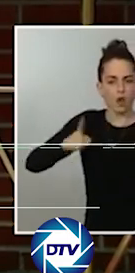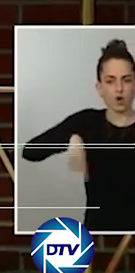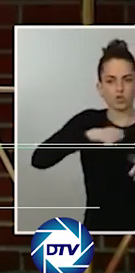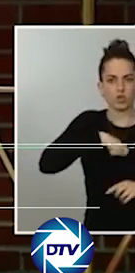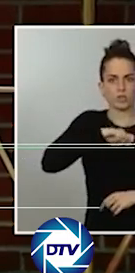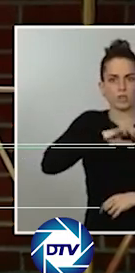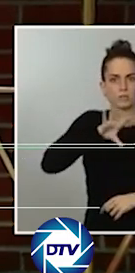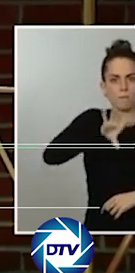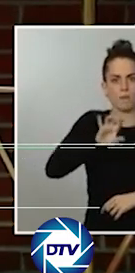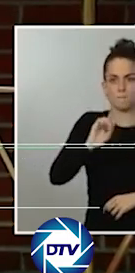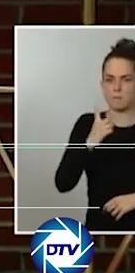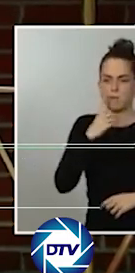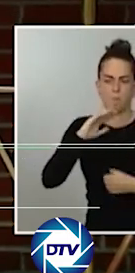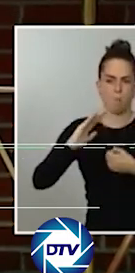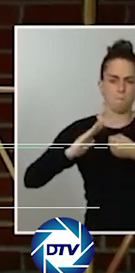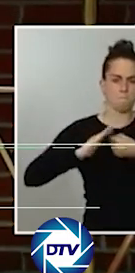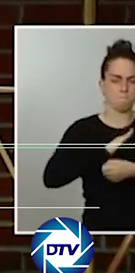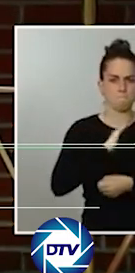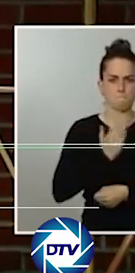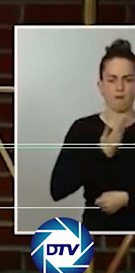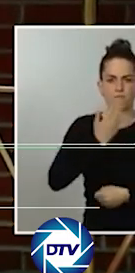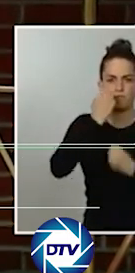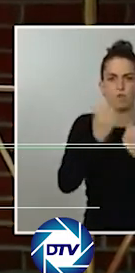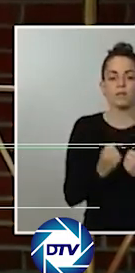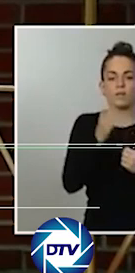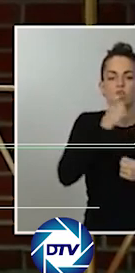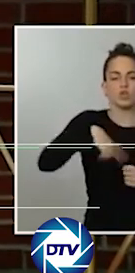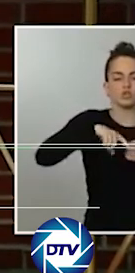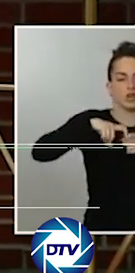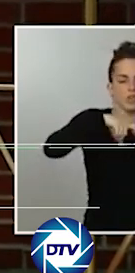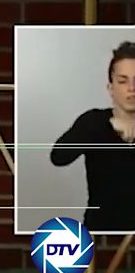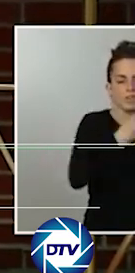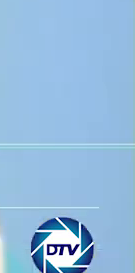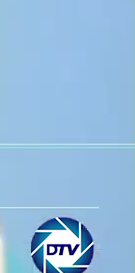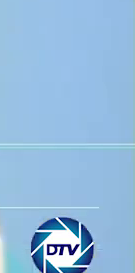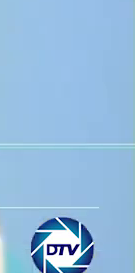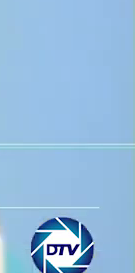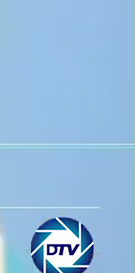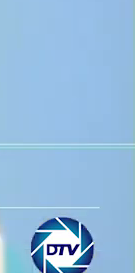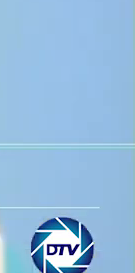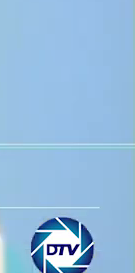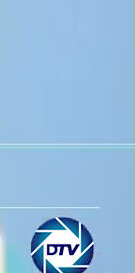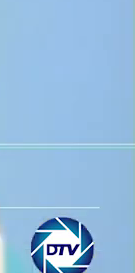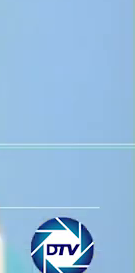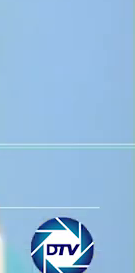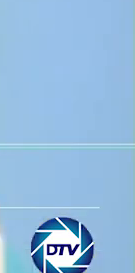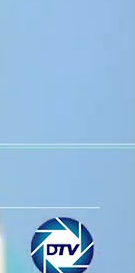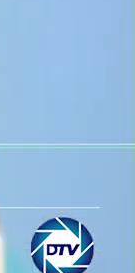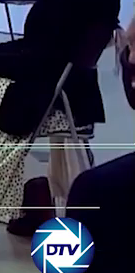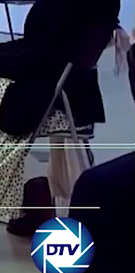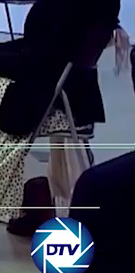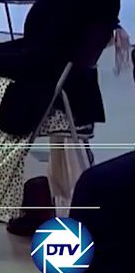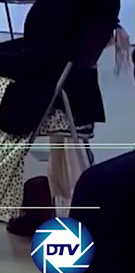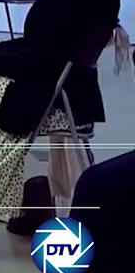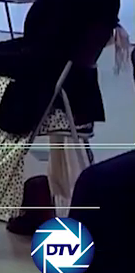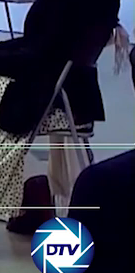15%. Por tanto, económicamente vemos como muchísimos negocios en muchísimas ciudades cierran cada día.